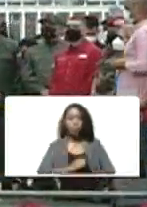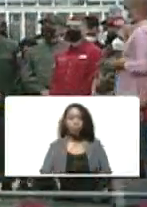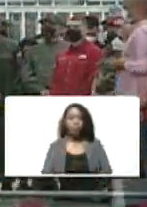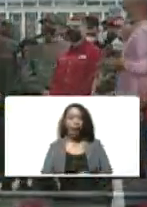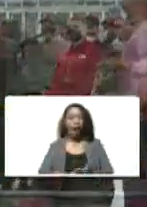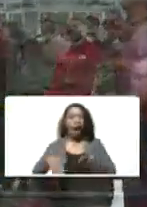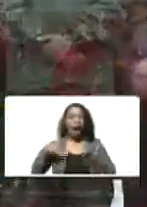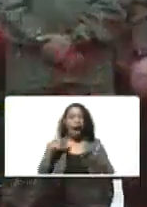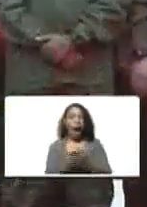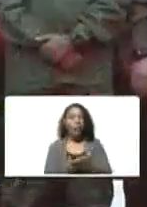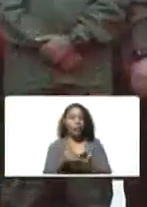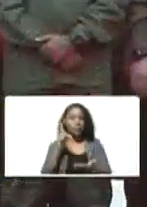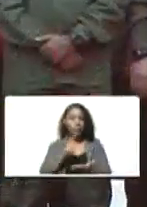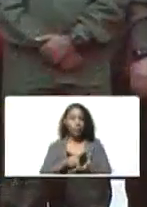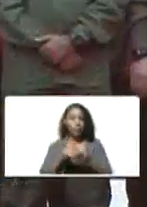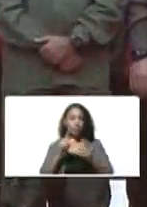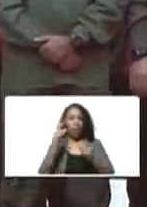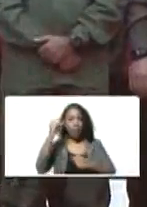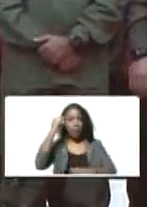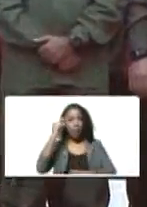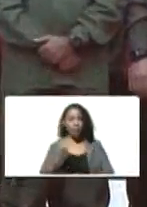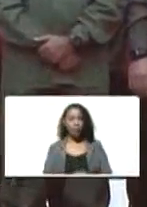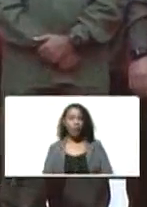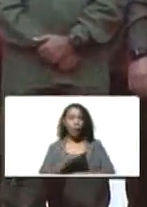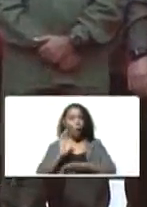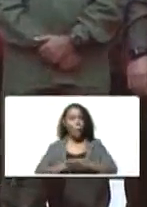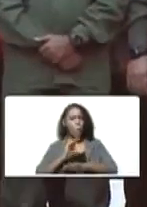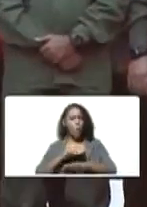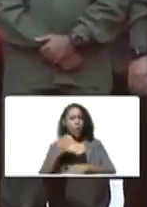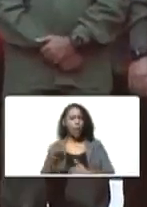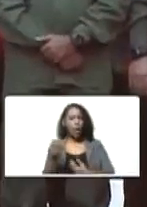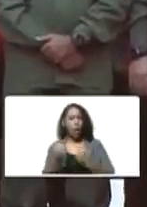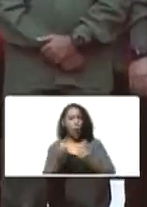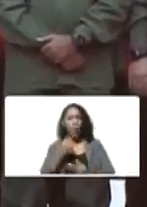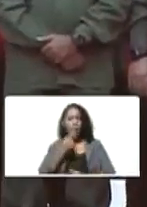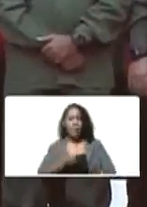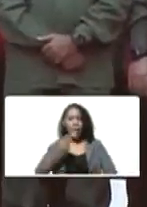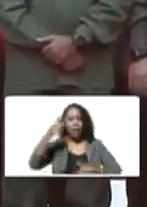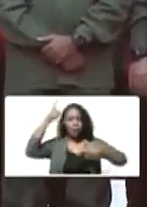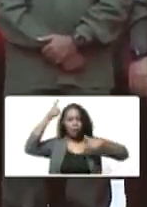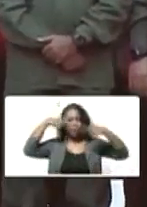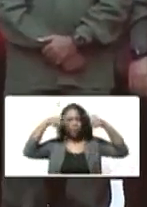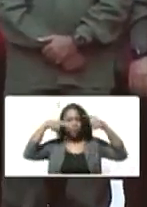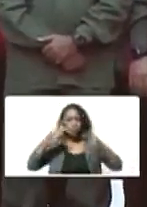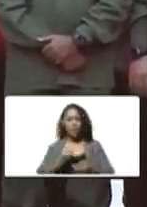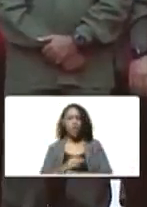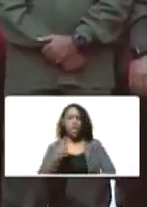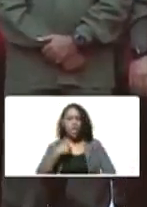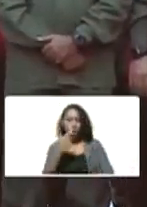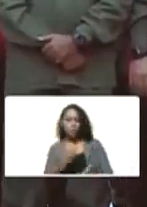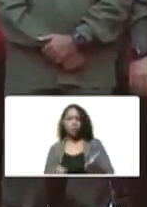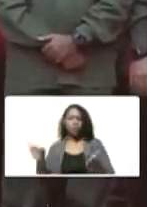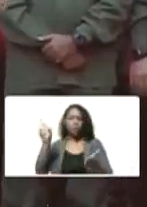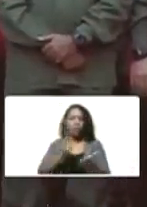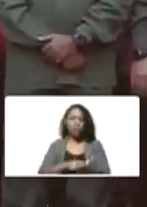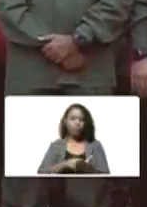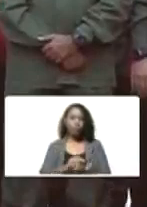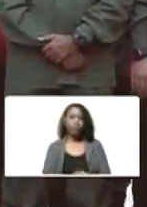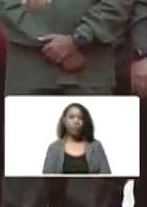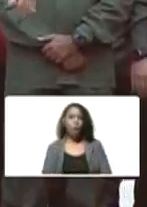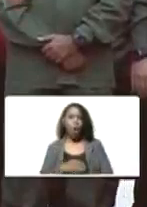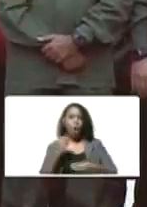hasta que llegó el día, porque como decía el comandante Chávez, y hoy yo repito,